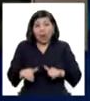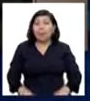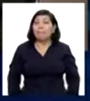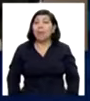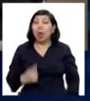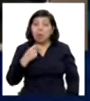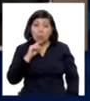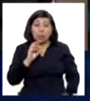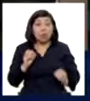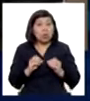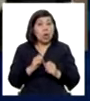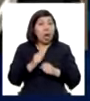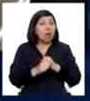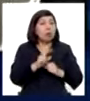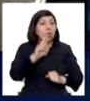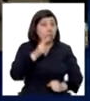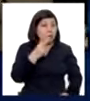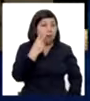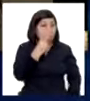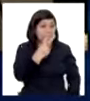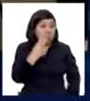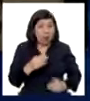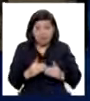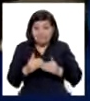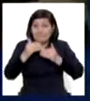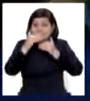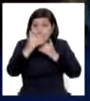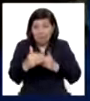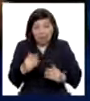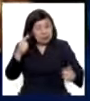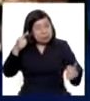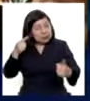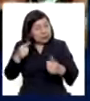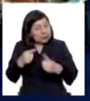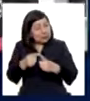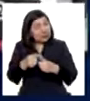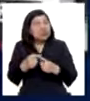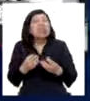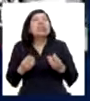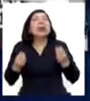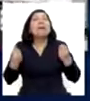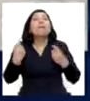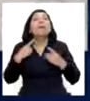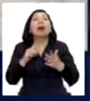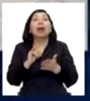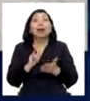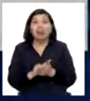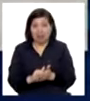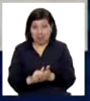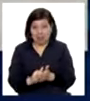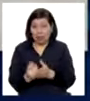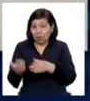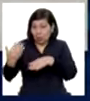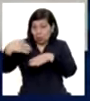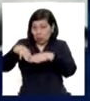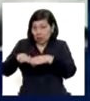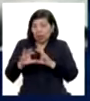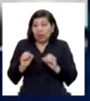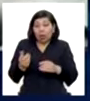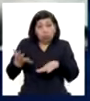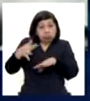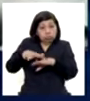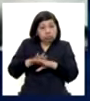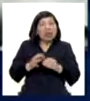Género. Y en el 2022 se amplió el objetivo del comité para que además incorporara temas